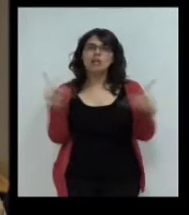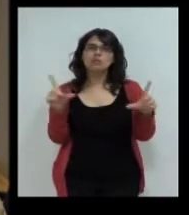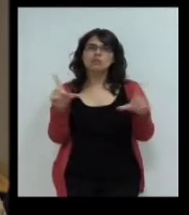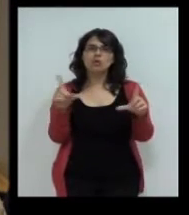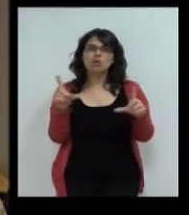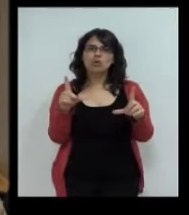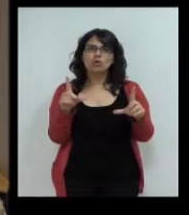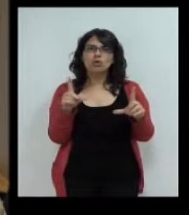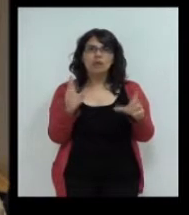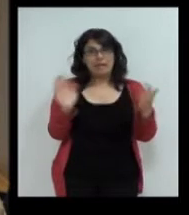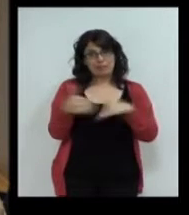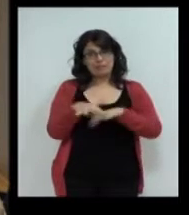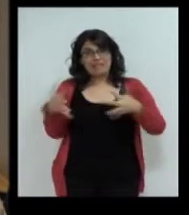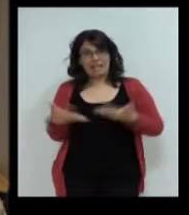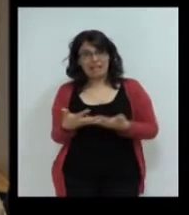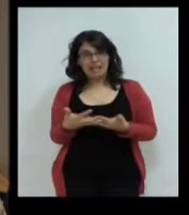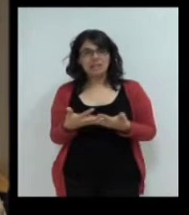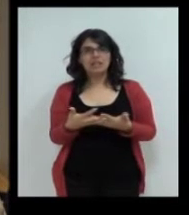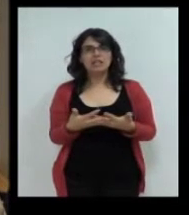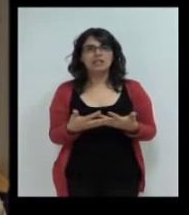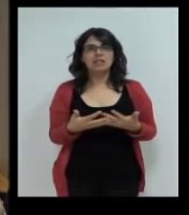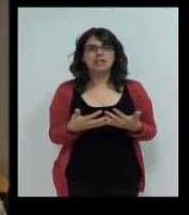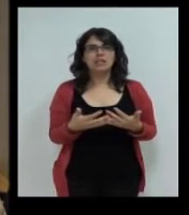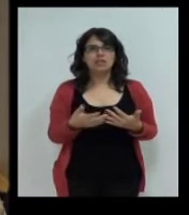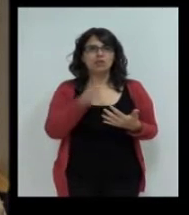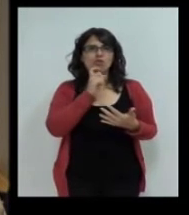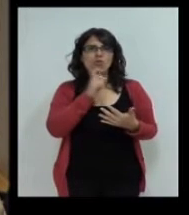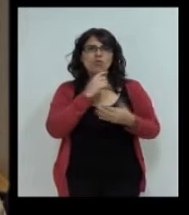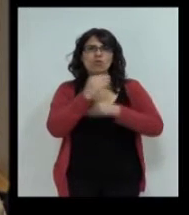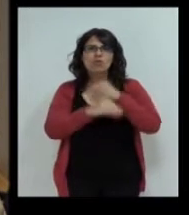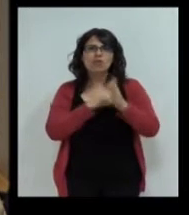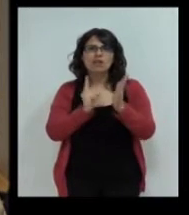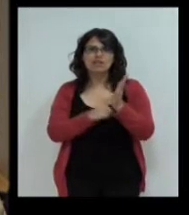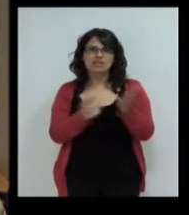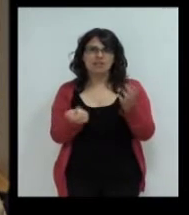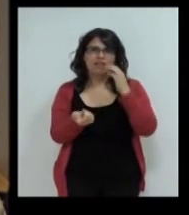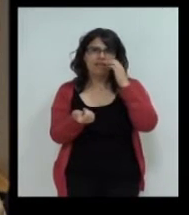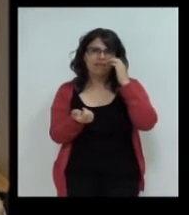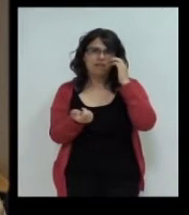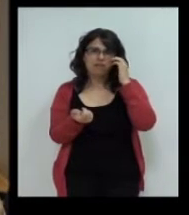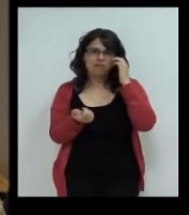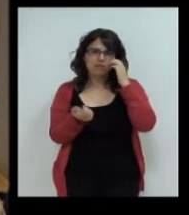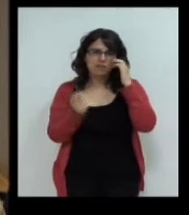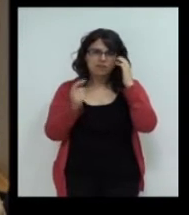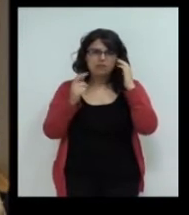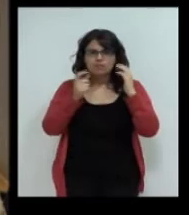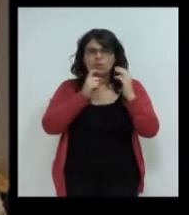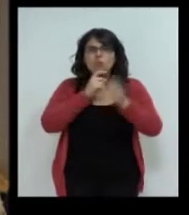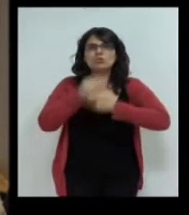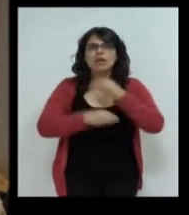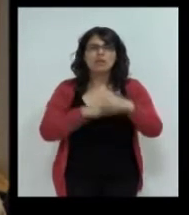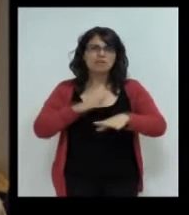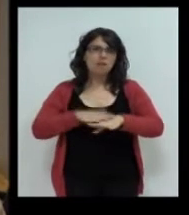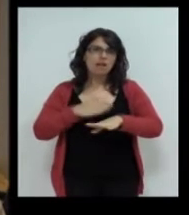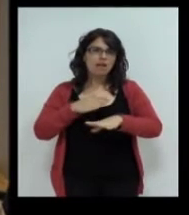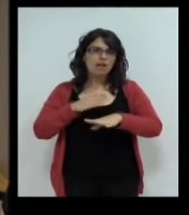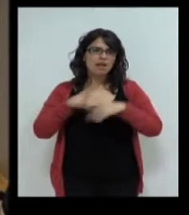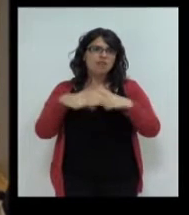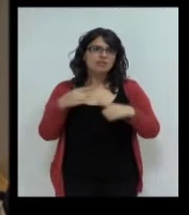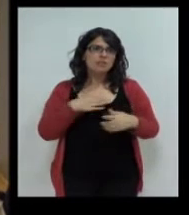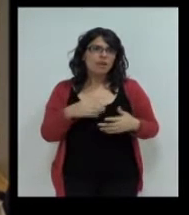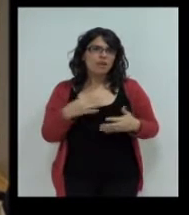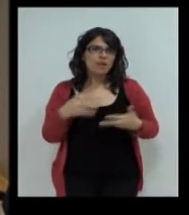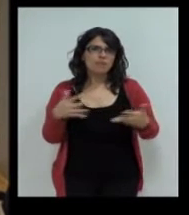por internet, en una broadband, de una forma u otra, para que pueda ser eso? Es una